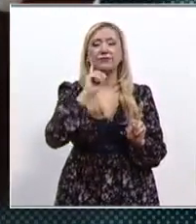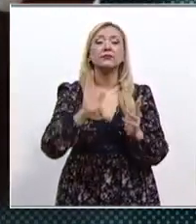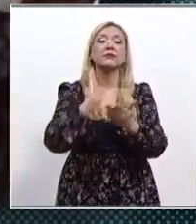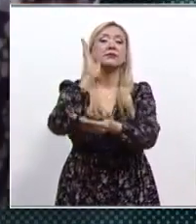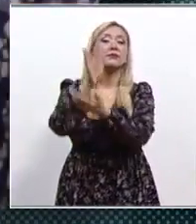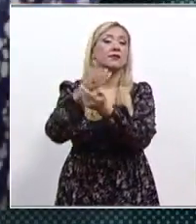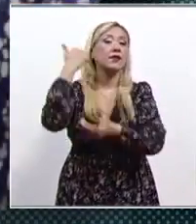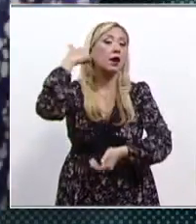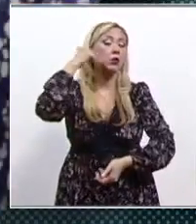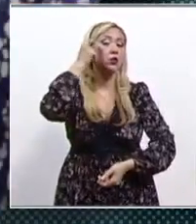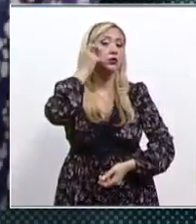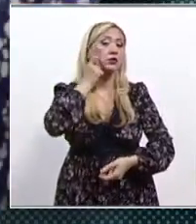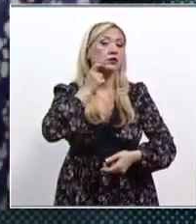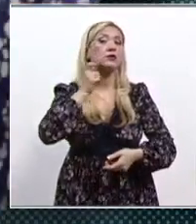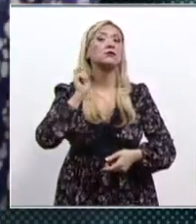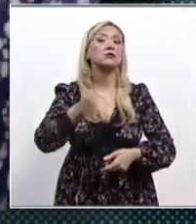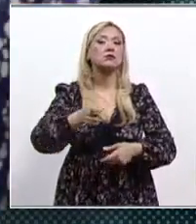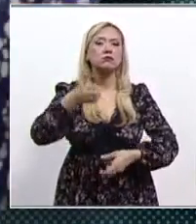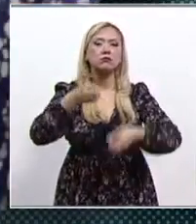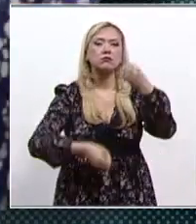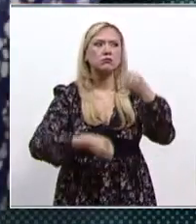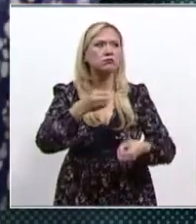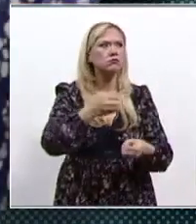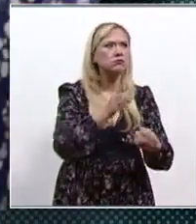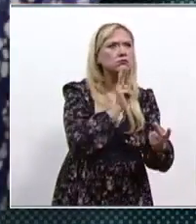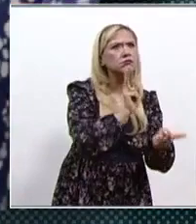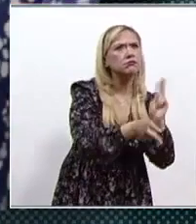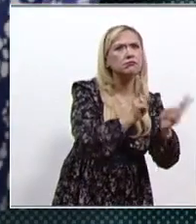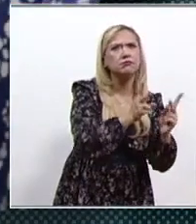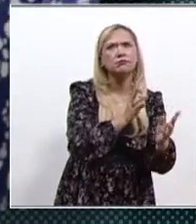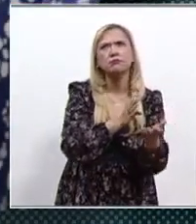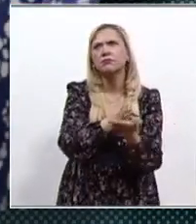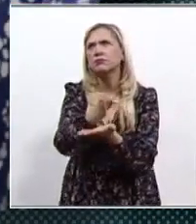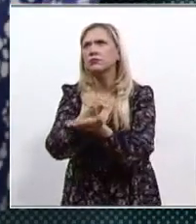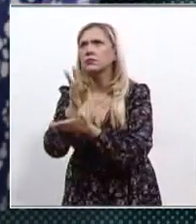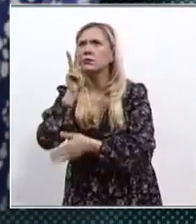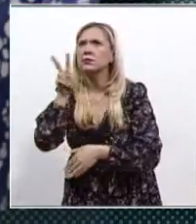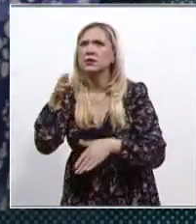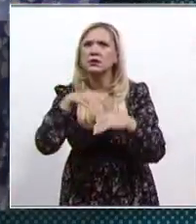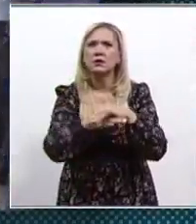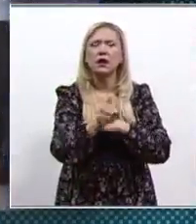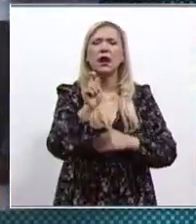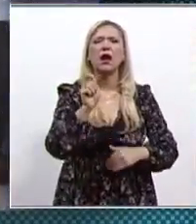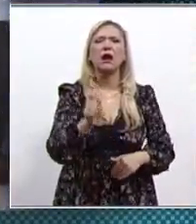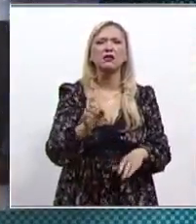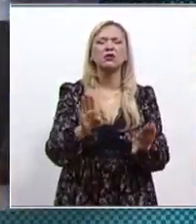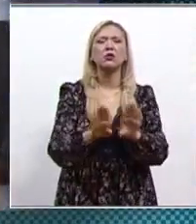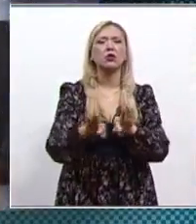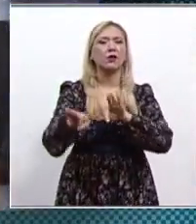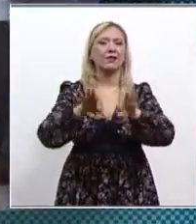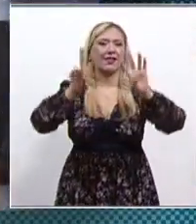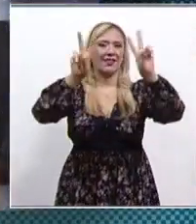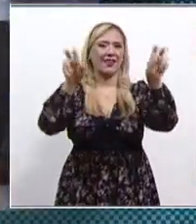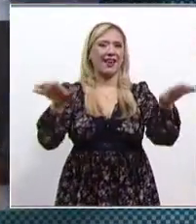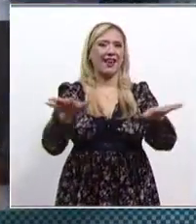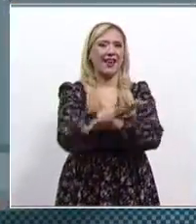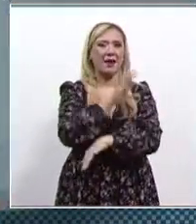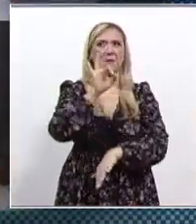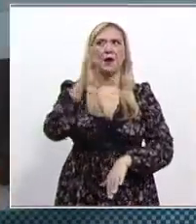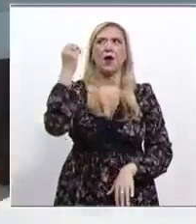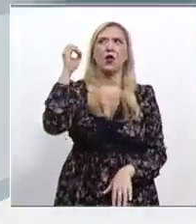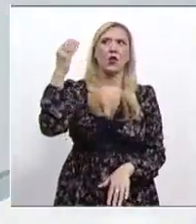Acapulco Guerrero para dialogar con las y los jueces que forman parte del sistema de justicia laboral que entró en vigor en octubre